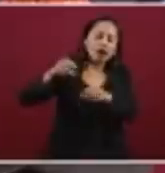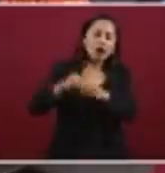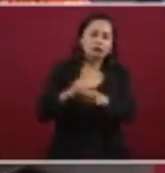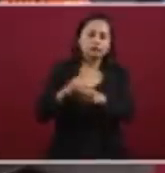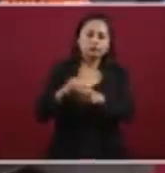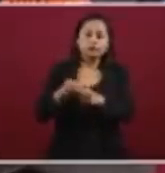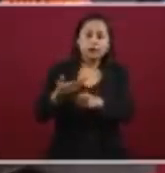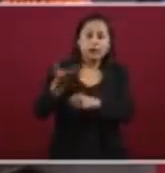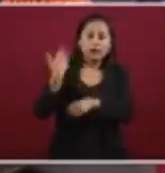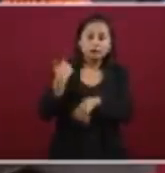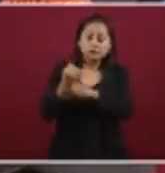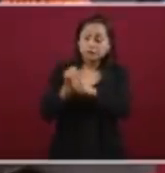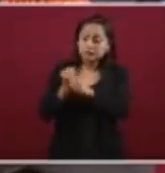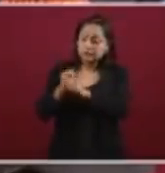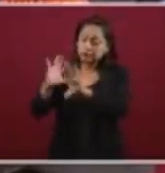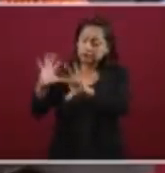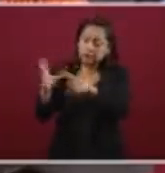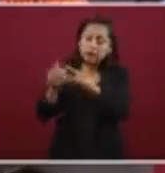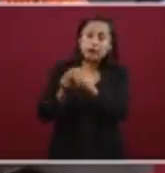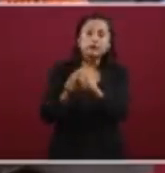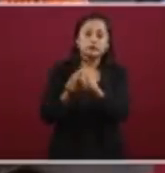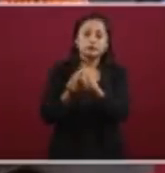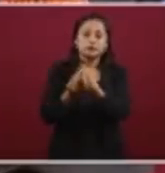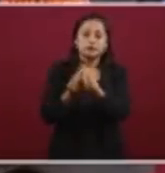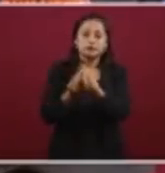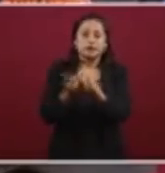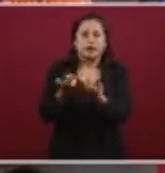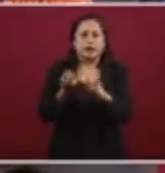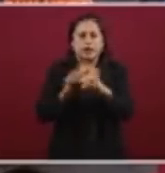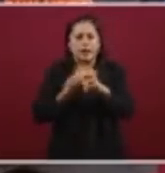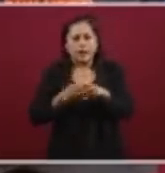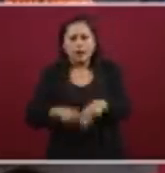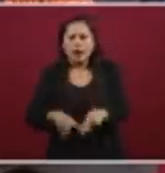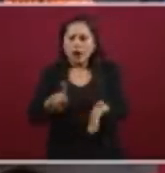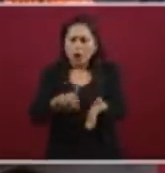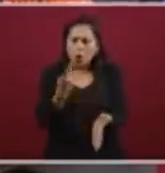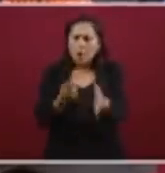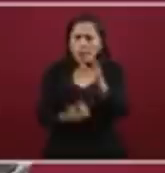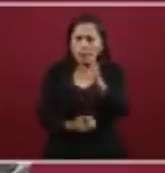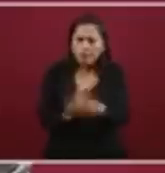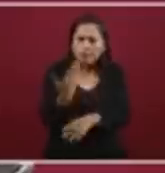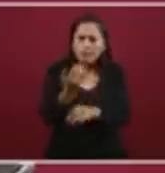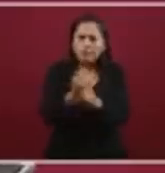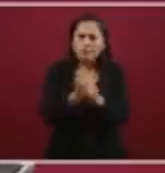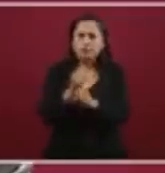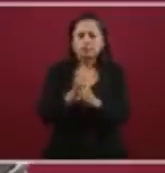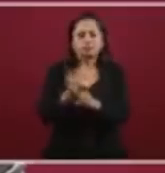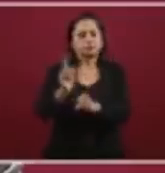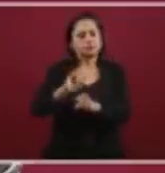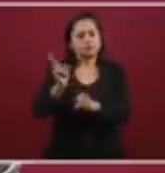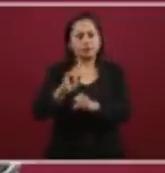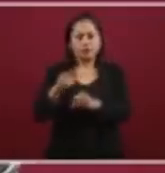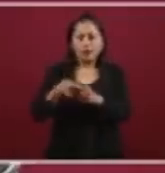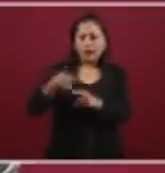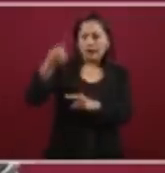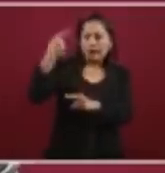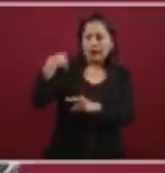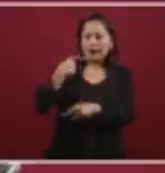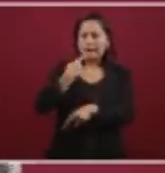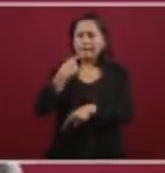- cuando hay señalamientos de tortura por parte de servidores públicos esa ya forma parte de la investigación